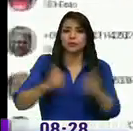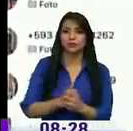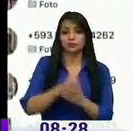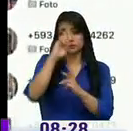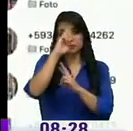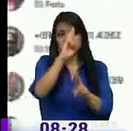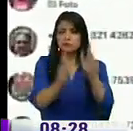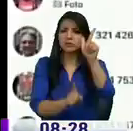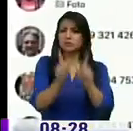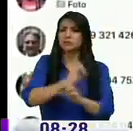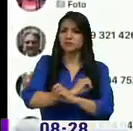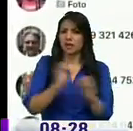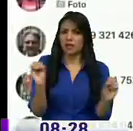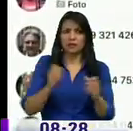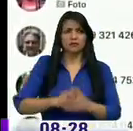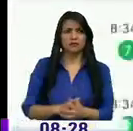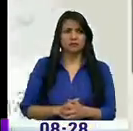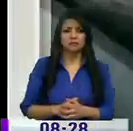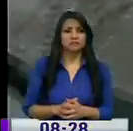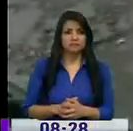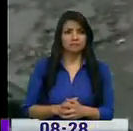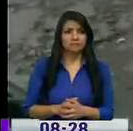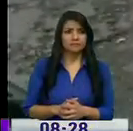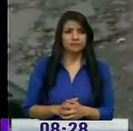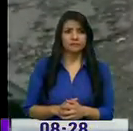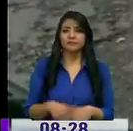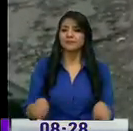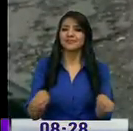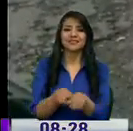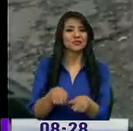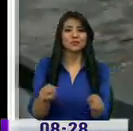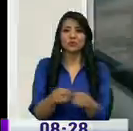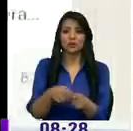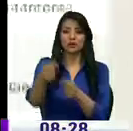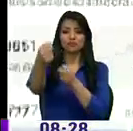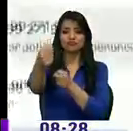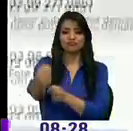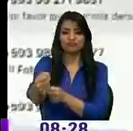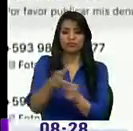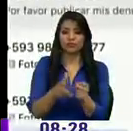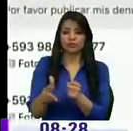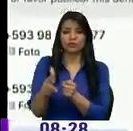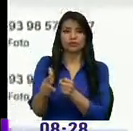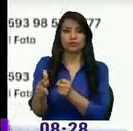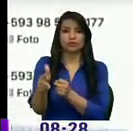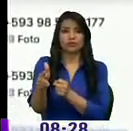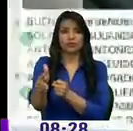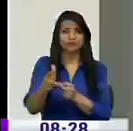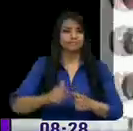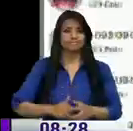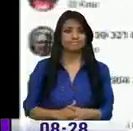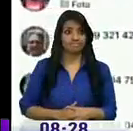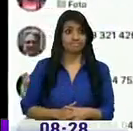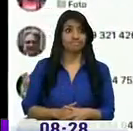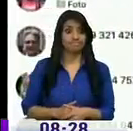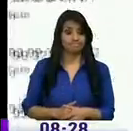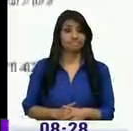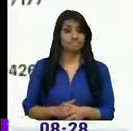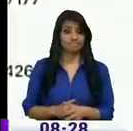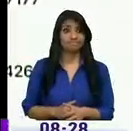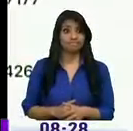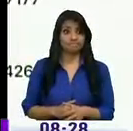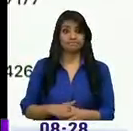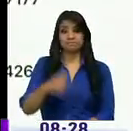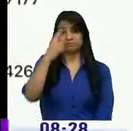la ciudad y a los vecinos. ¿Cuántos de estos malos vecinos hay? Por montones. Respeto, esa palabra, métanse en